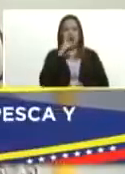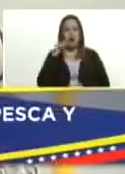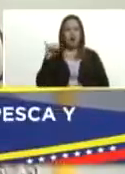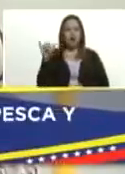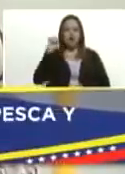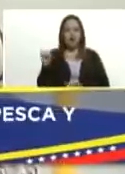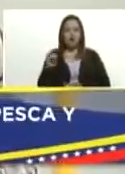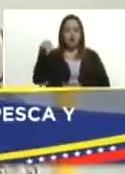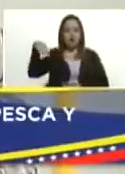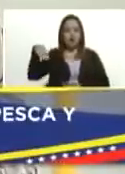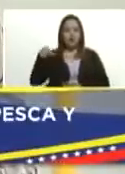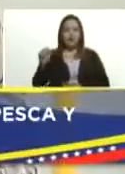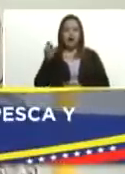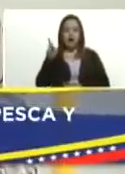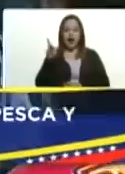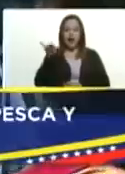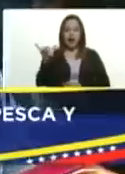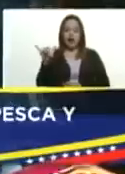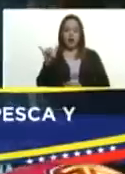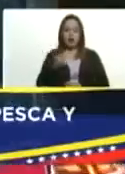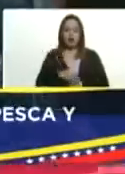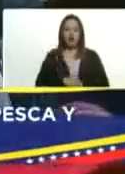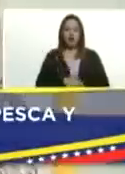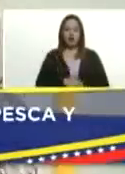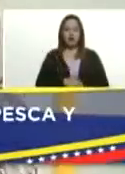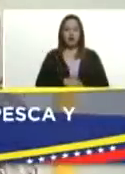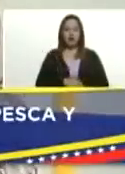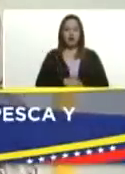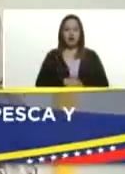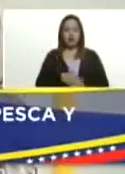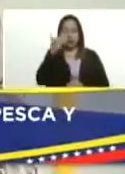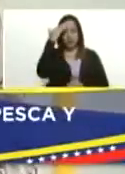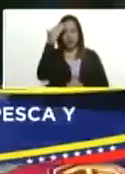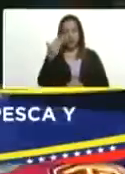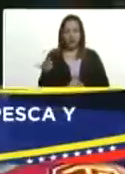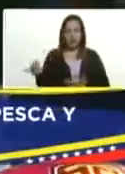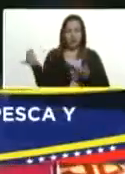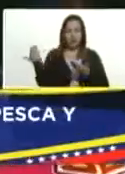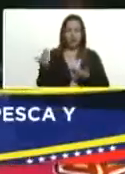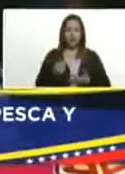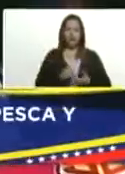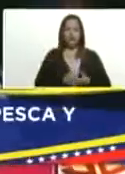Mendoza. Mi saludo, Yusmari.